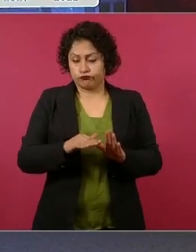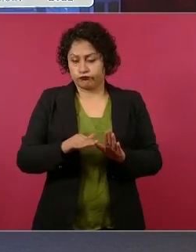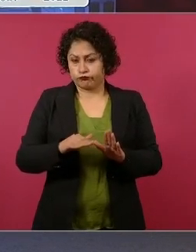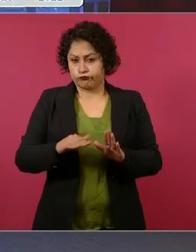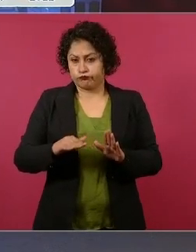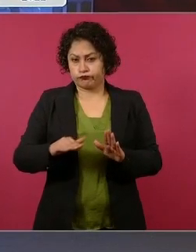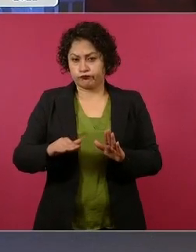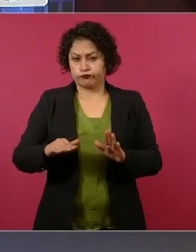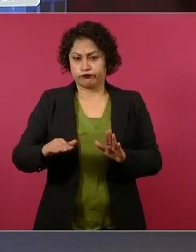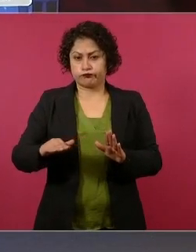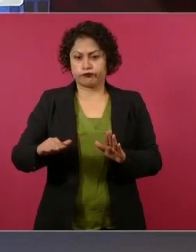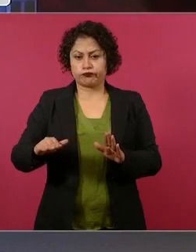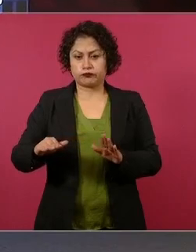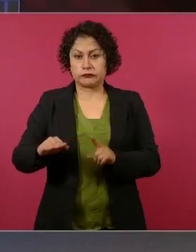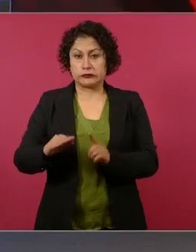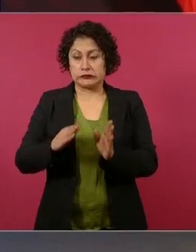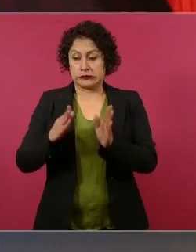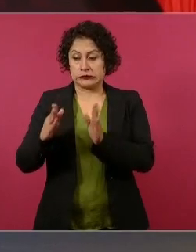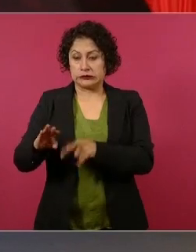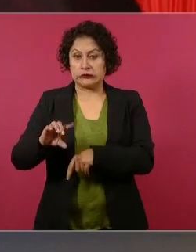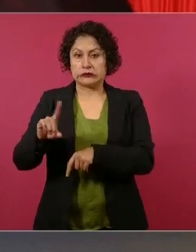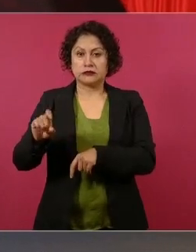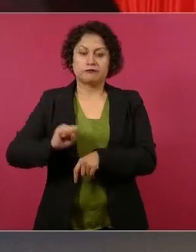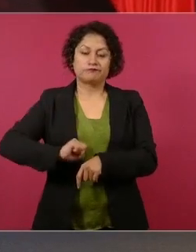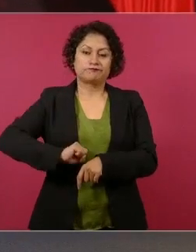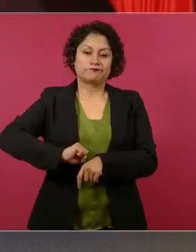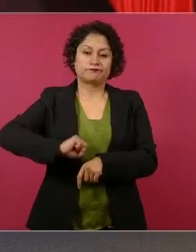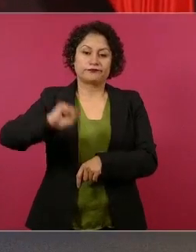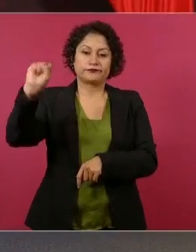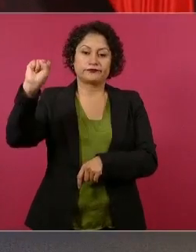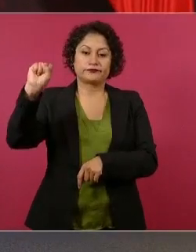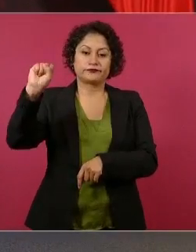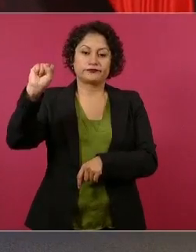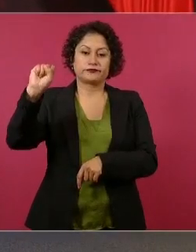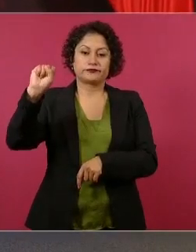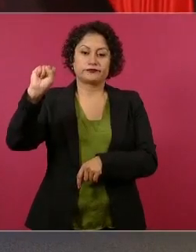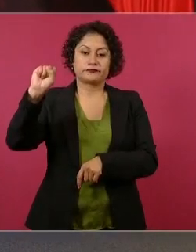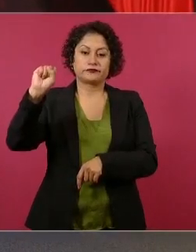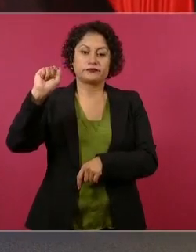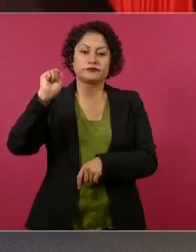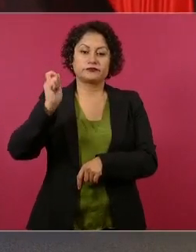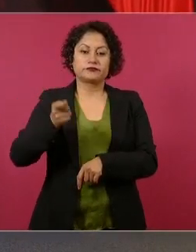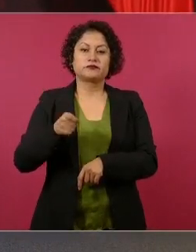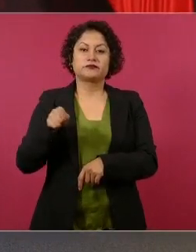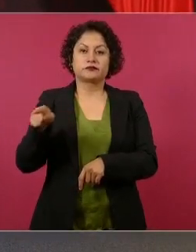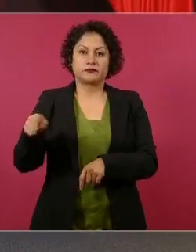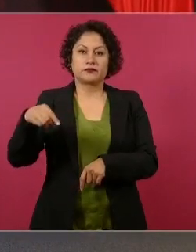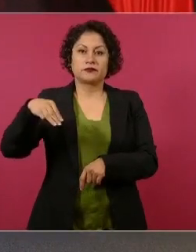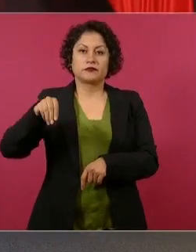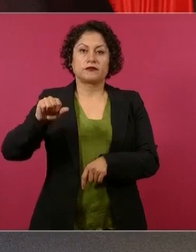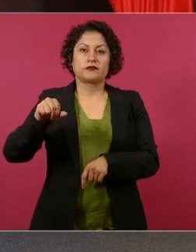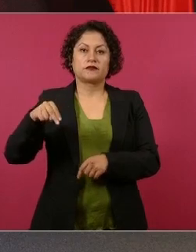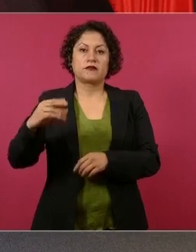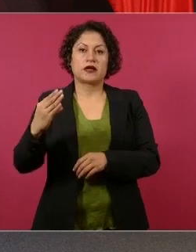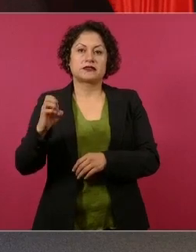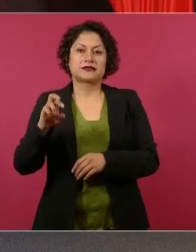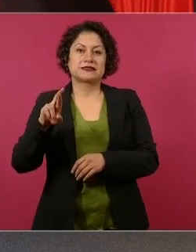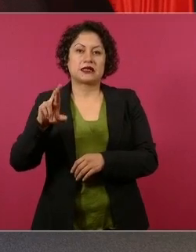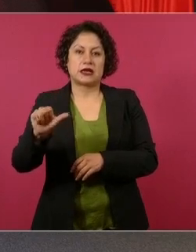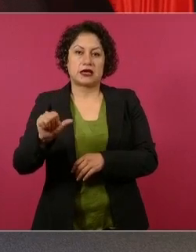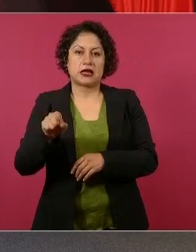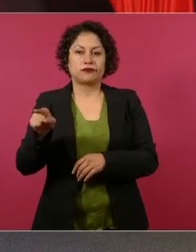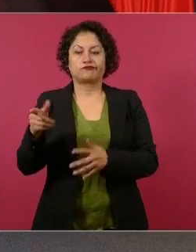se mantuvo. Aquí fue donde se fue para arriba, que se descuidó Mancera.